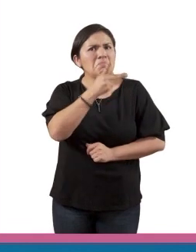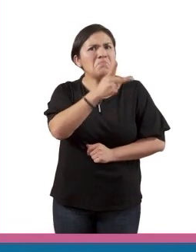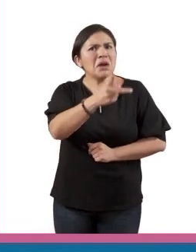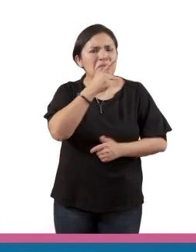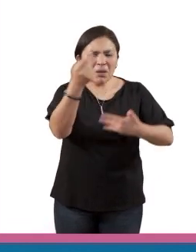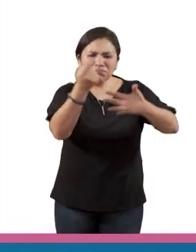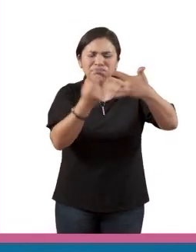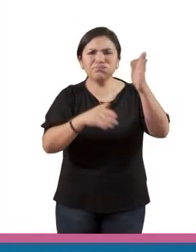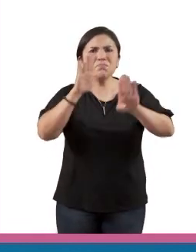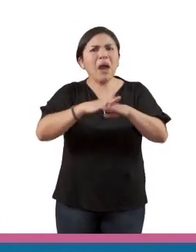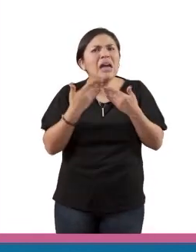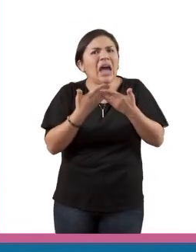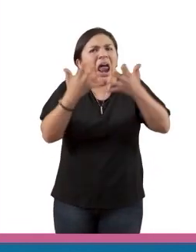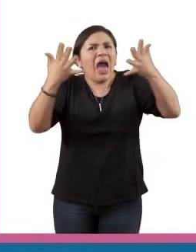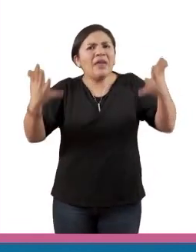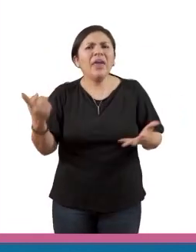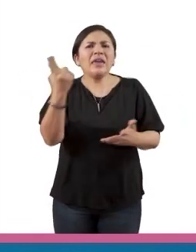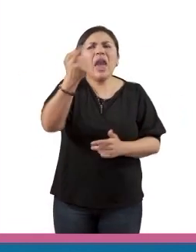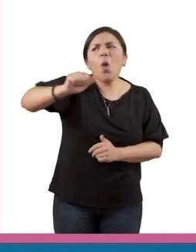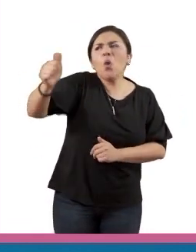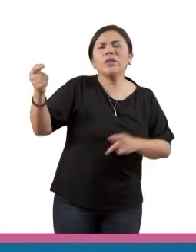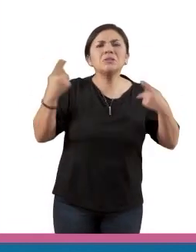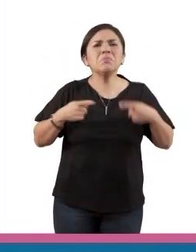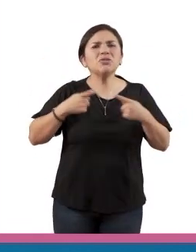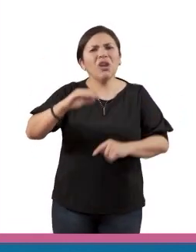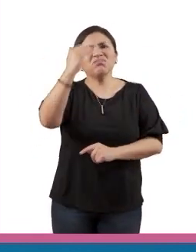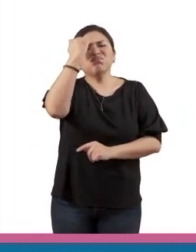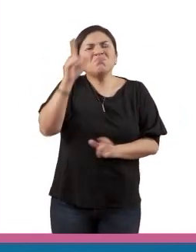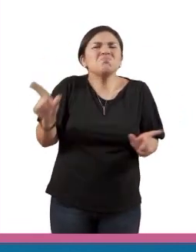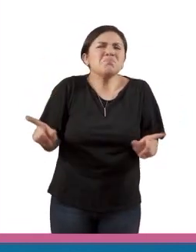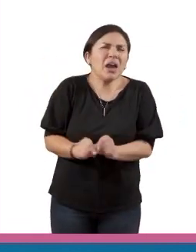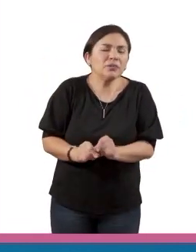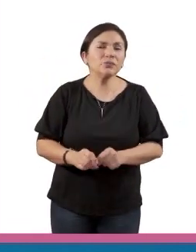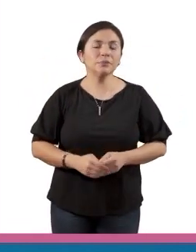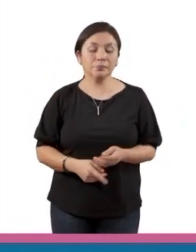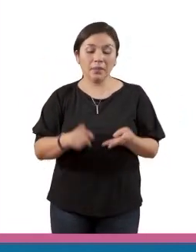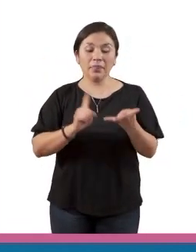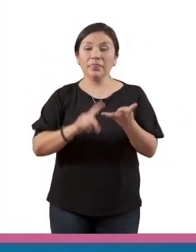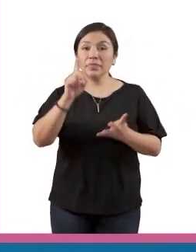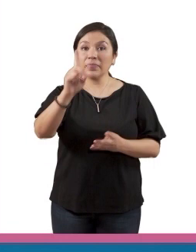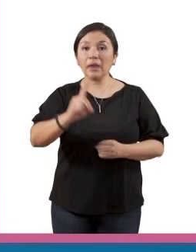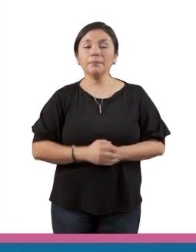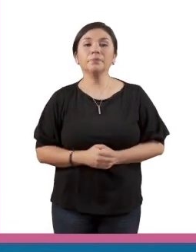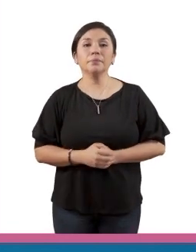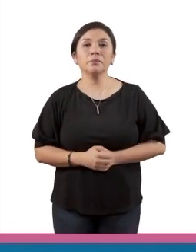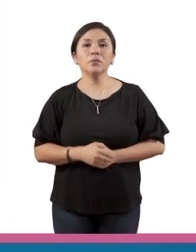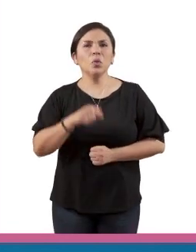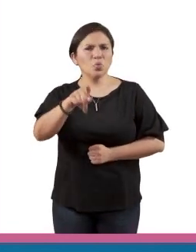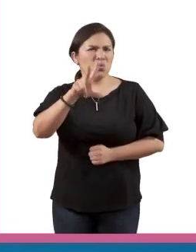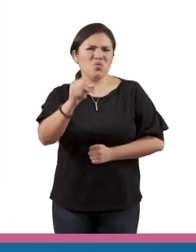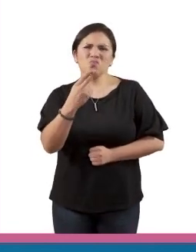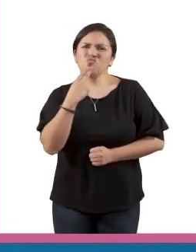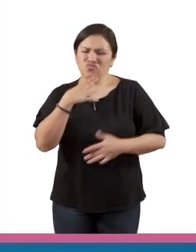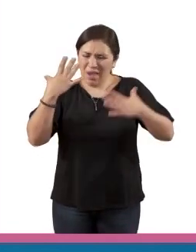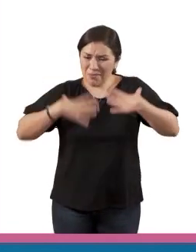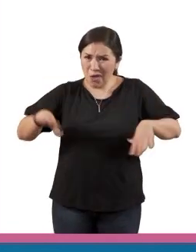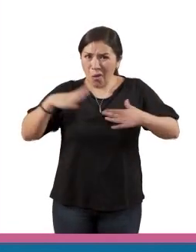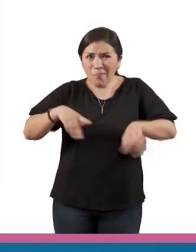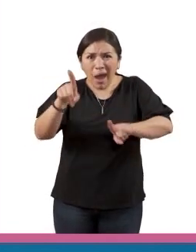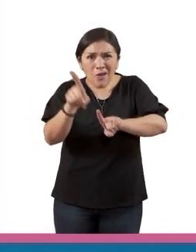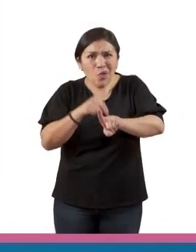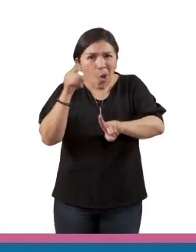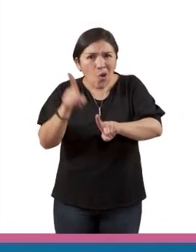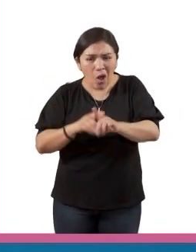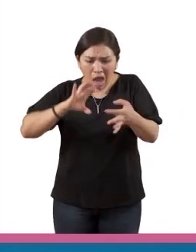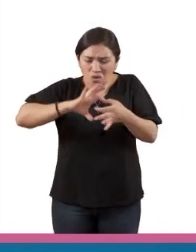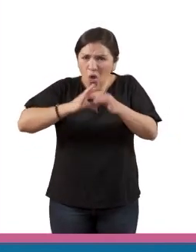vocabulario más amplio que el común de la gente de tu edad. D. Jamás usarías ropa de colores que